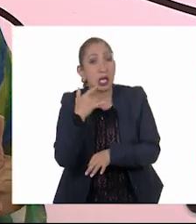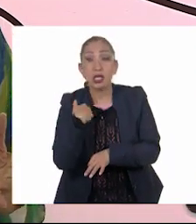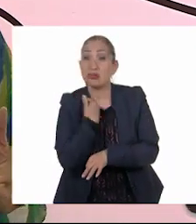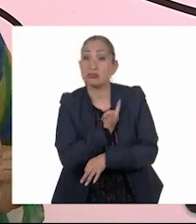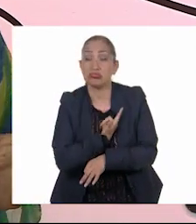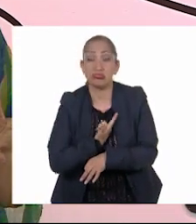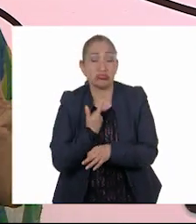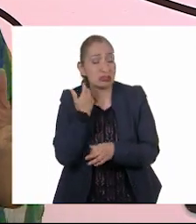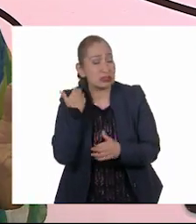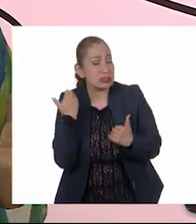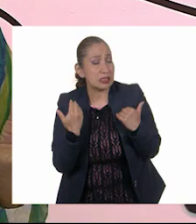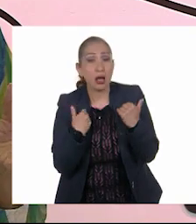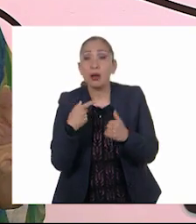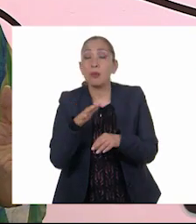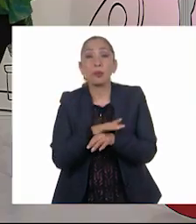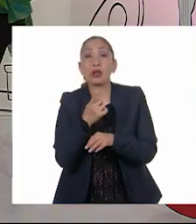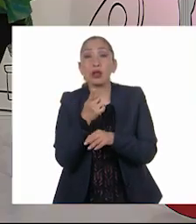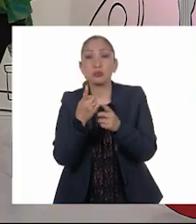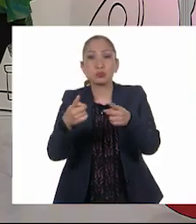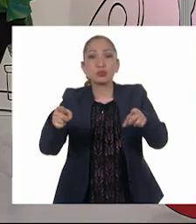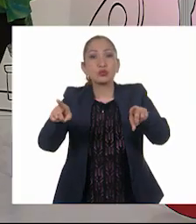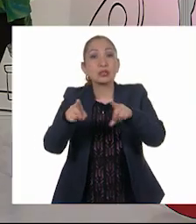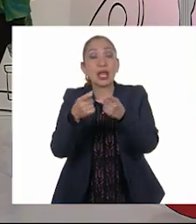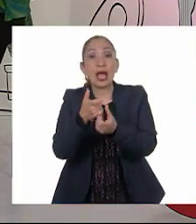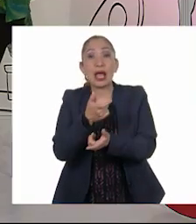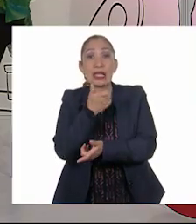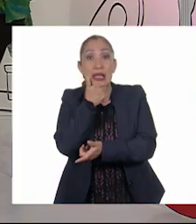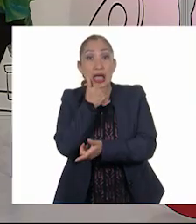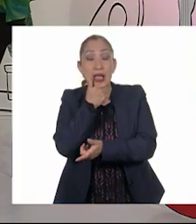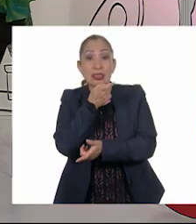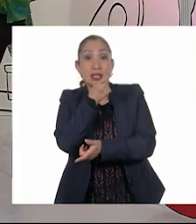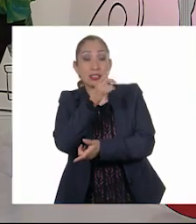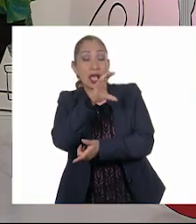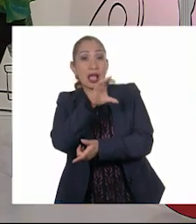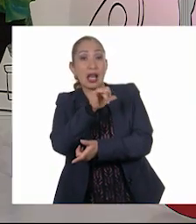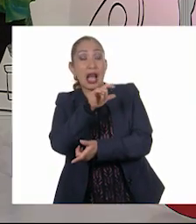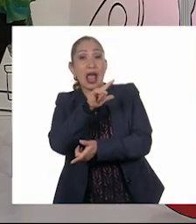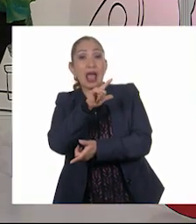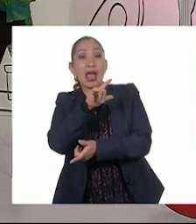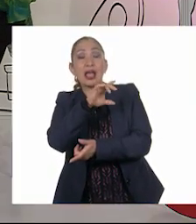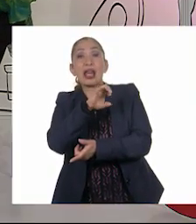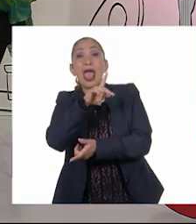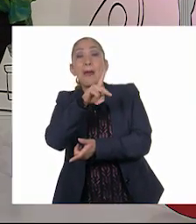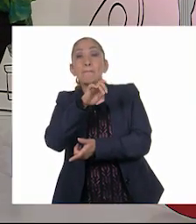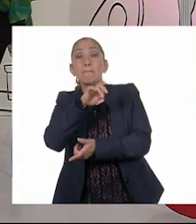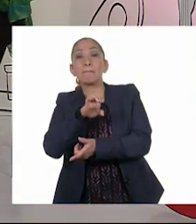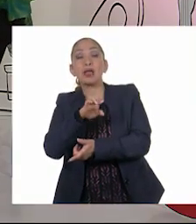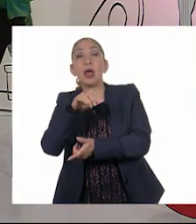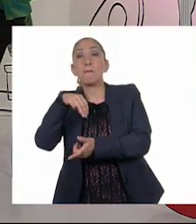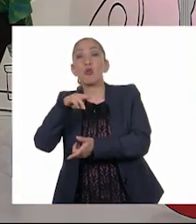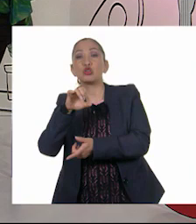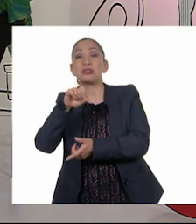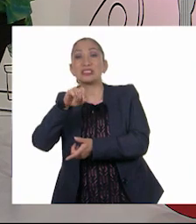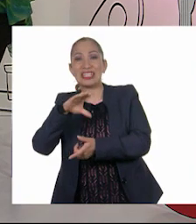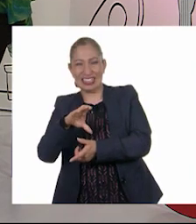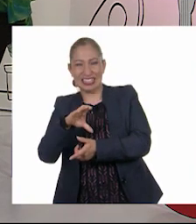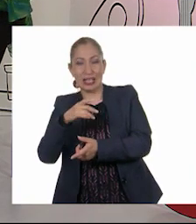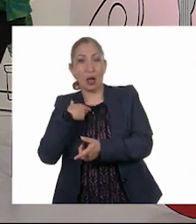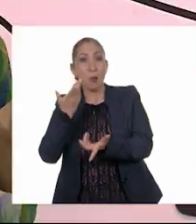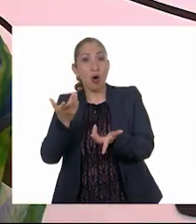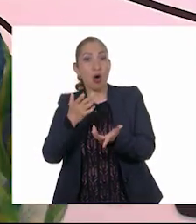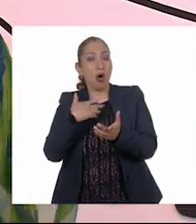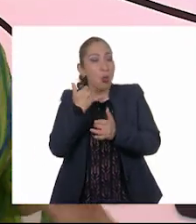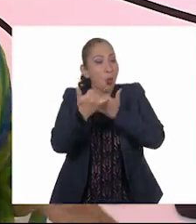disfrútenlo muchísimo, porque la música, en inglés, por ejemplo, se dice play music. Play quiere decir jugar. En español no se dice así,